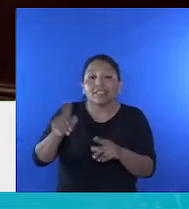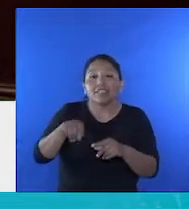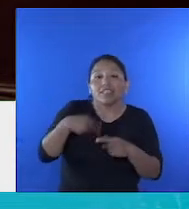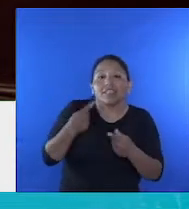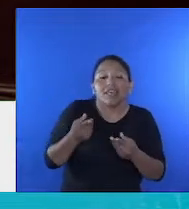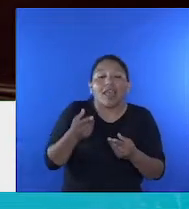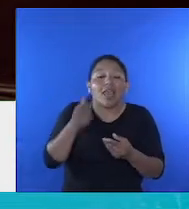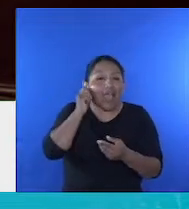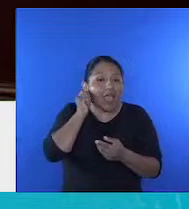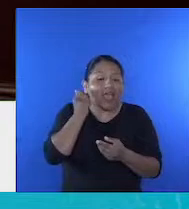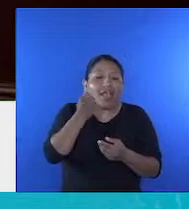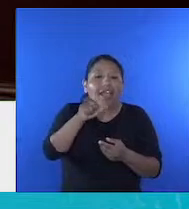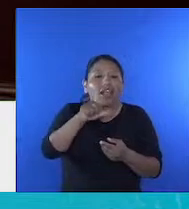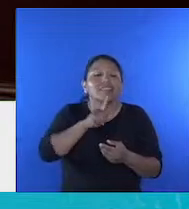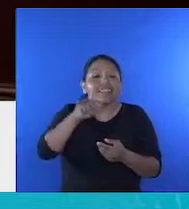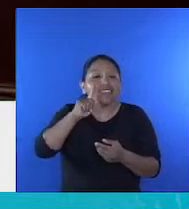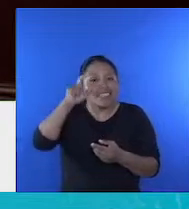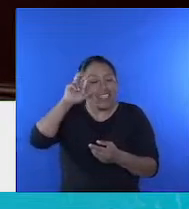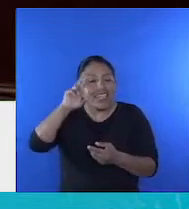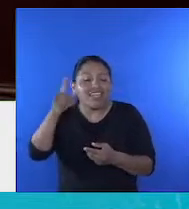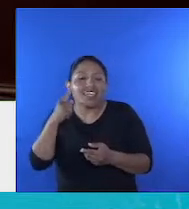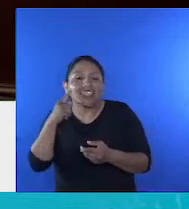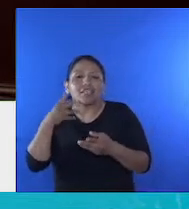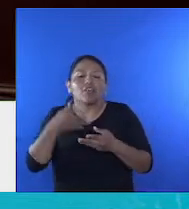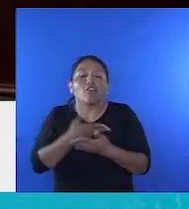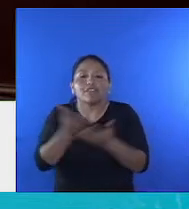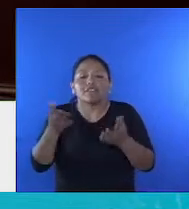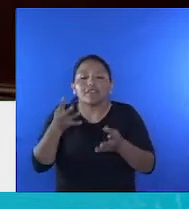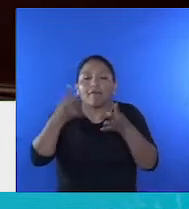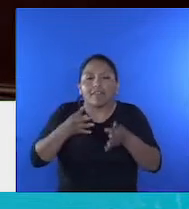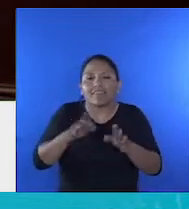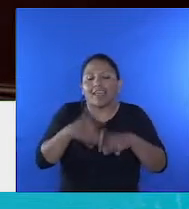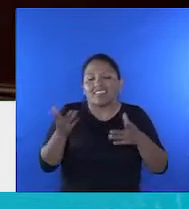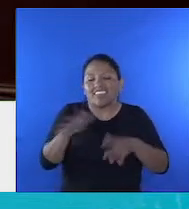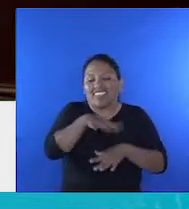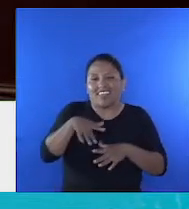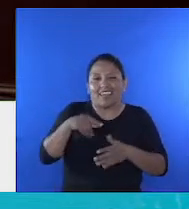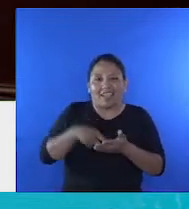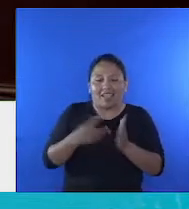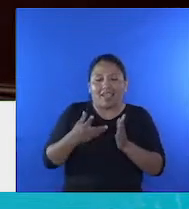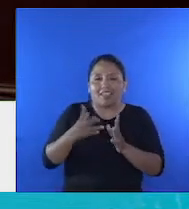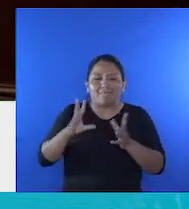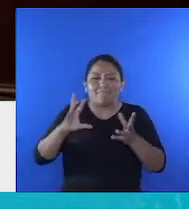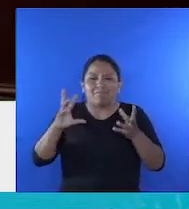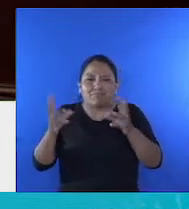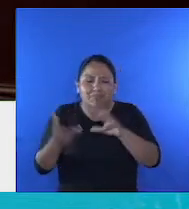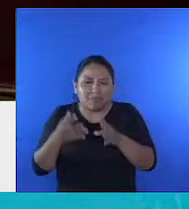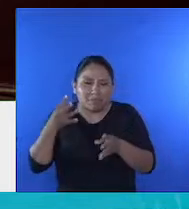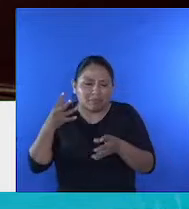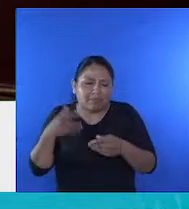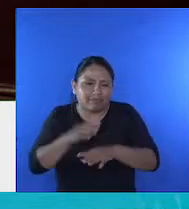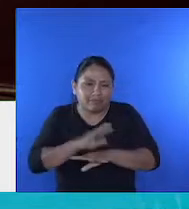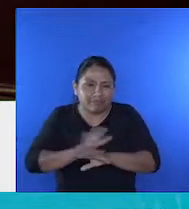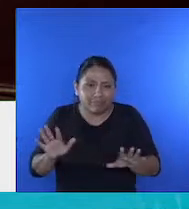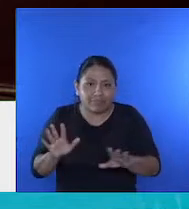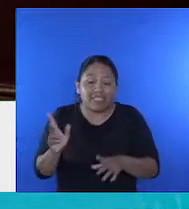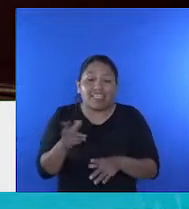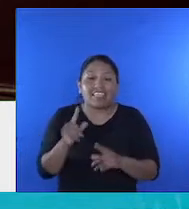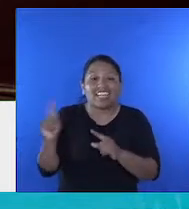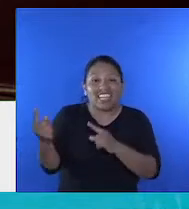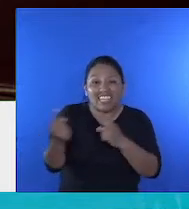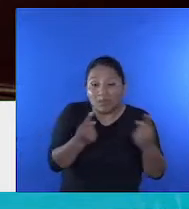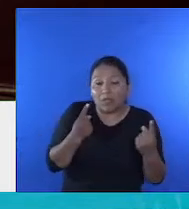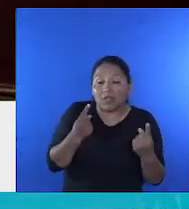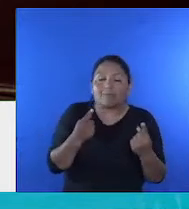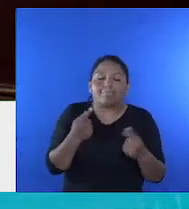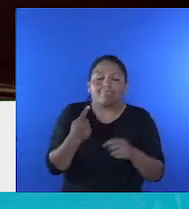a Galtieri cuando ofrecía batalla desde la Casa Rosada. La mayoría estaba simplemente destruida por la derrota. En definitiva, entre la individualidad del